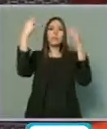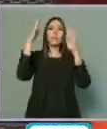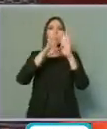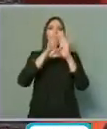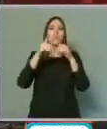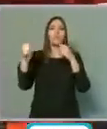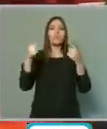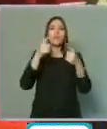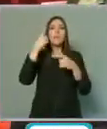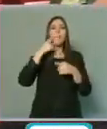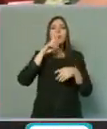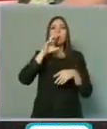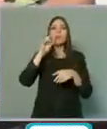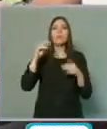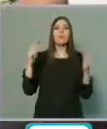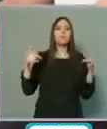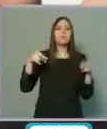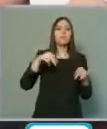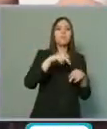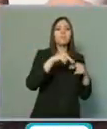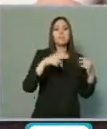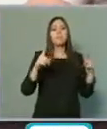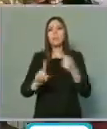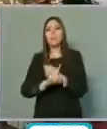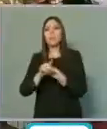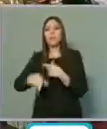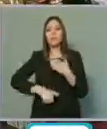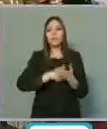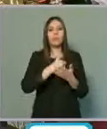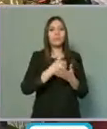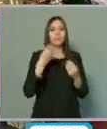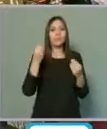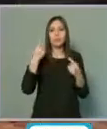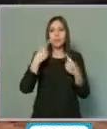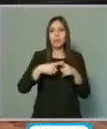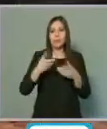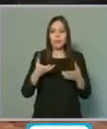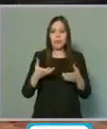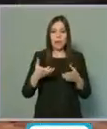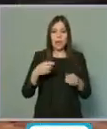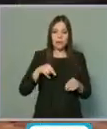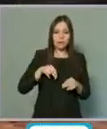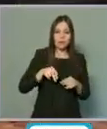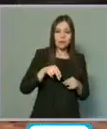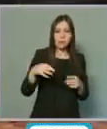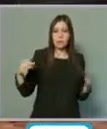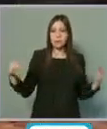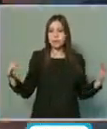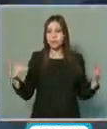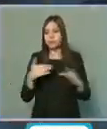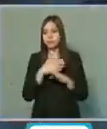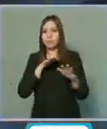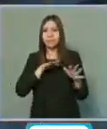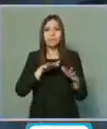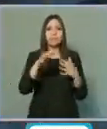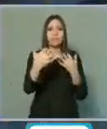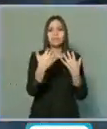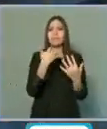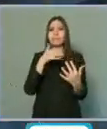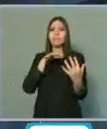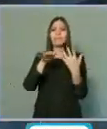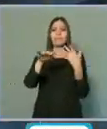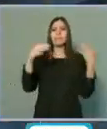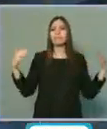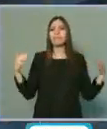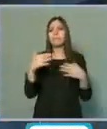más conflictivos, por así decirlo. Por aquí, pues también en nuestra ciudad tenemos muchos cruces que son muy concurridos, Sí. ¿no? Son muy populares y